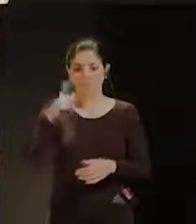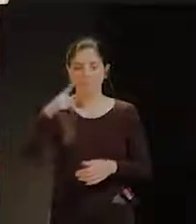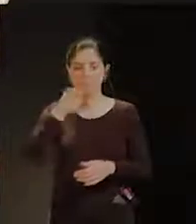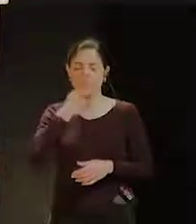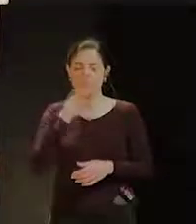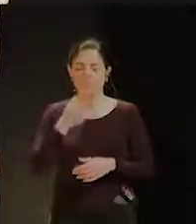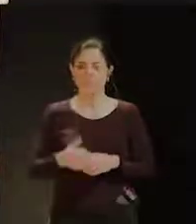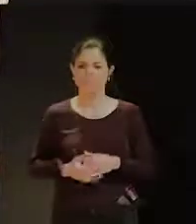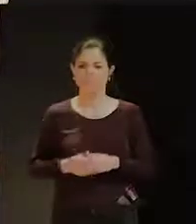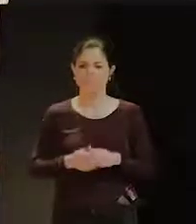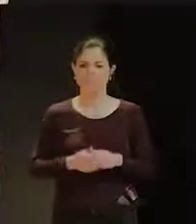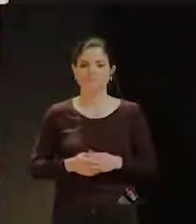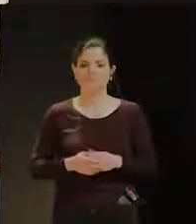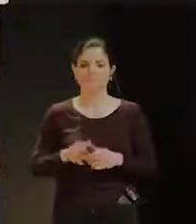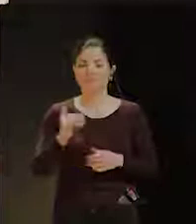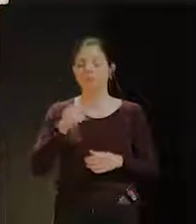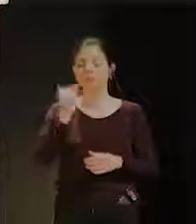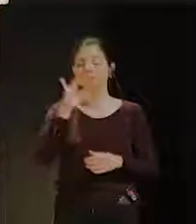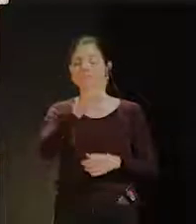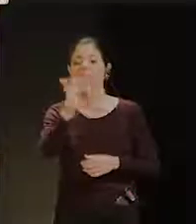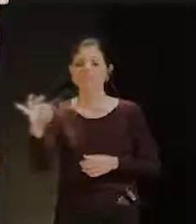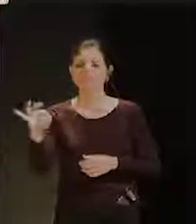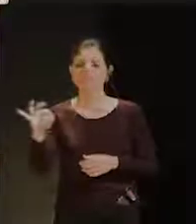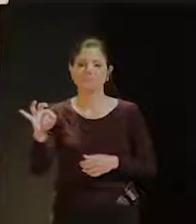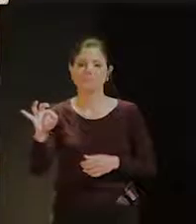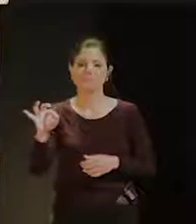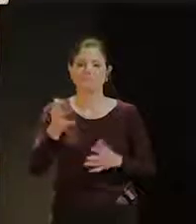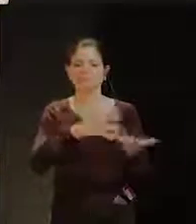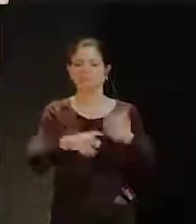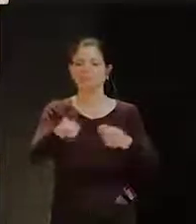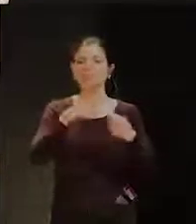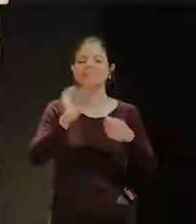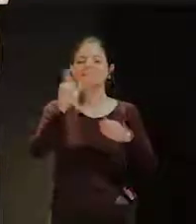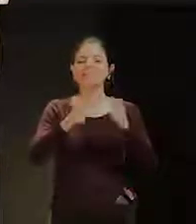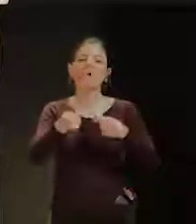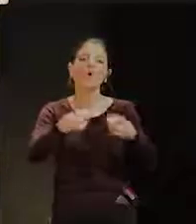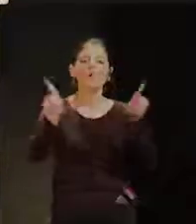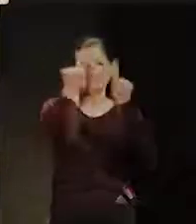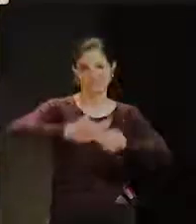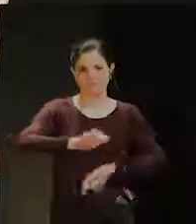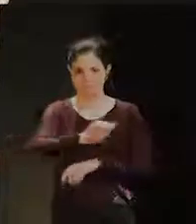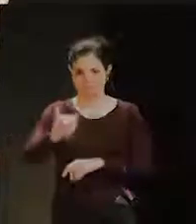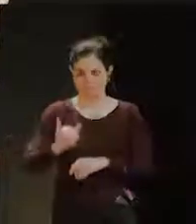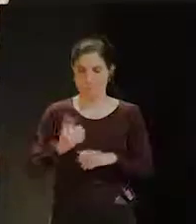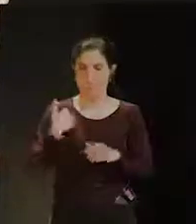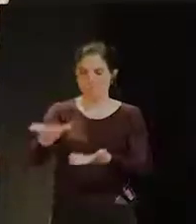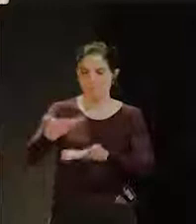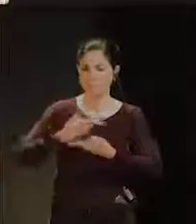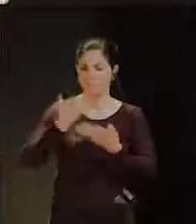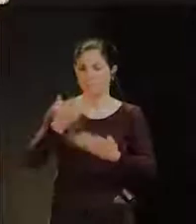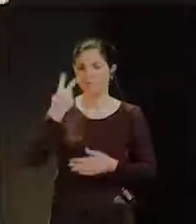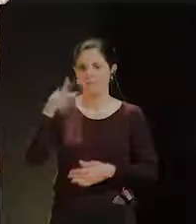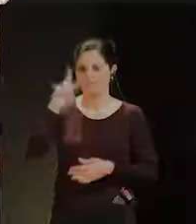Unido. Y más de 1.500, tiendas misteriosas o compradores misteriosos han contribuido a